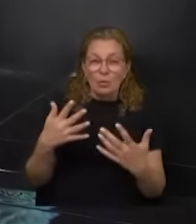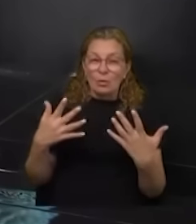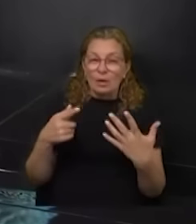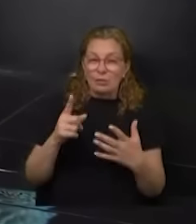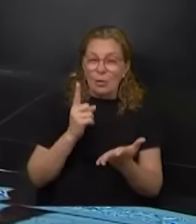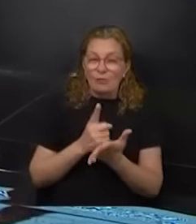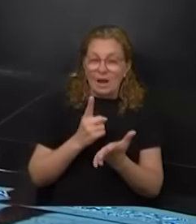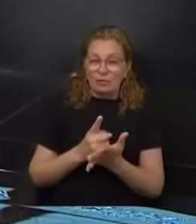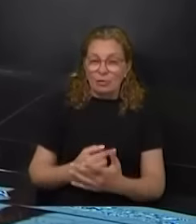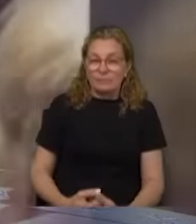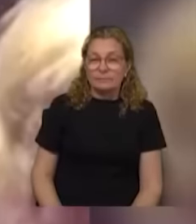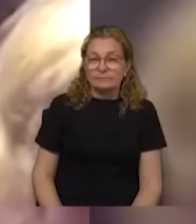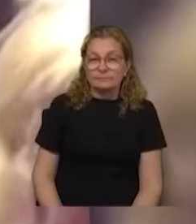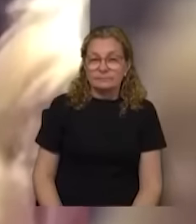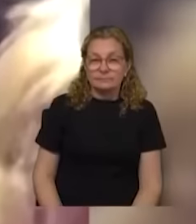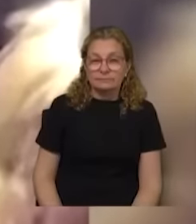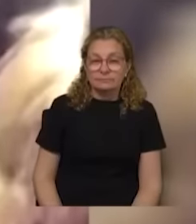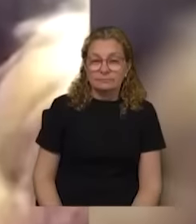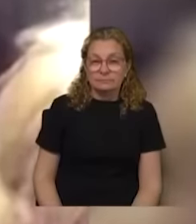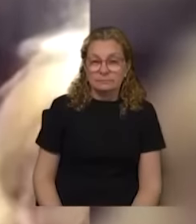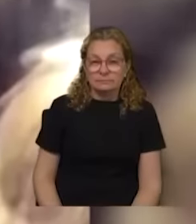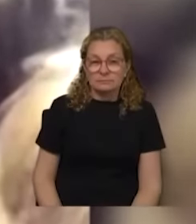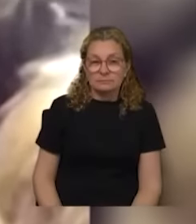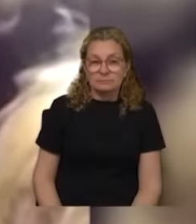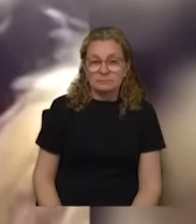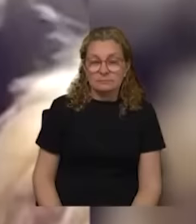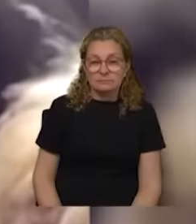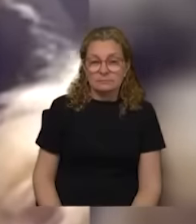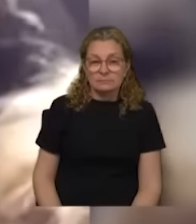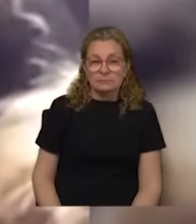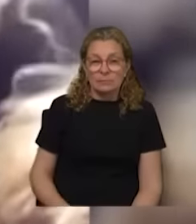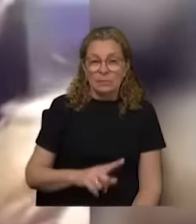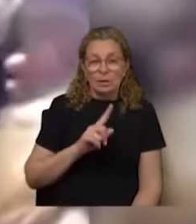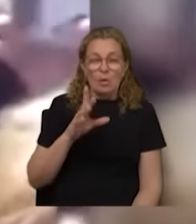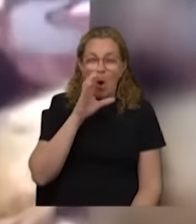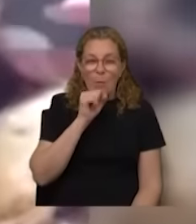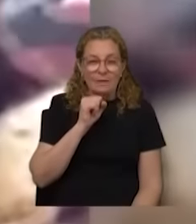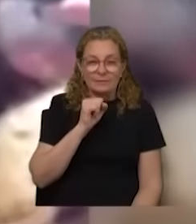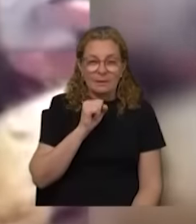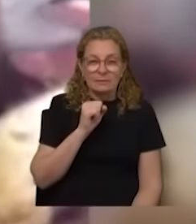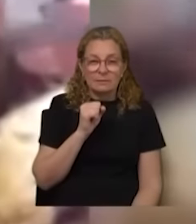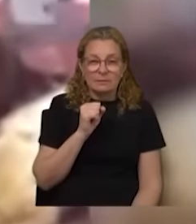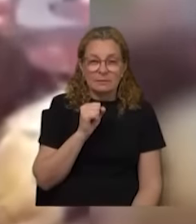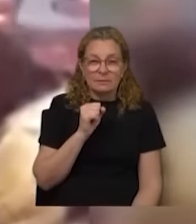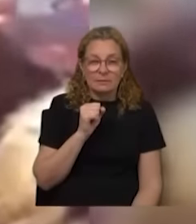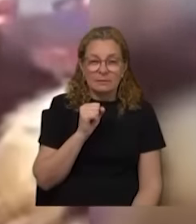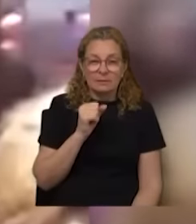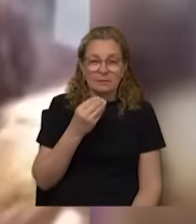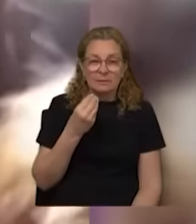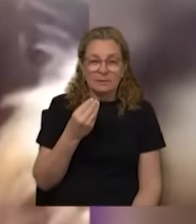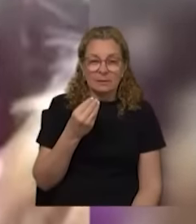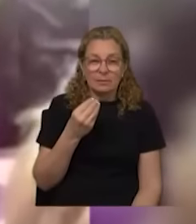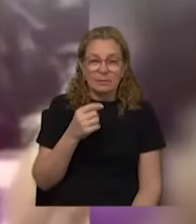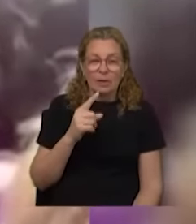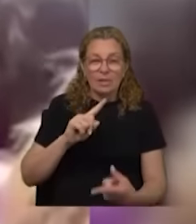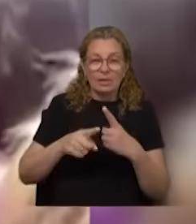una obligación y no se bancan que